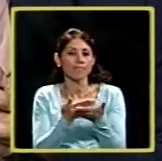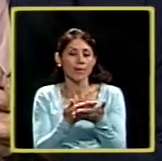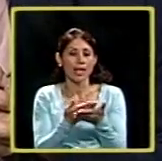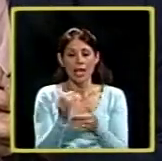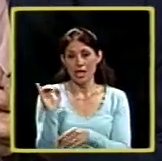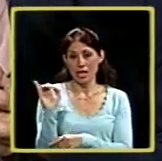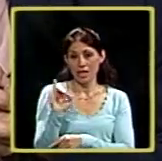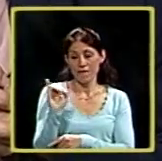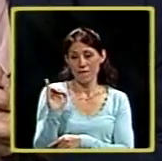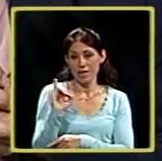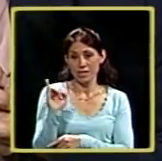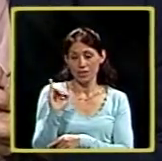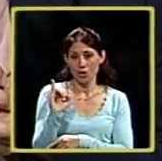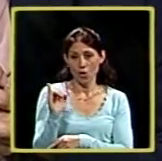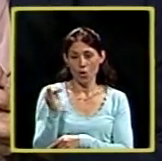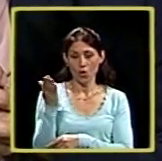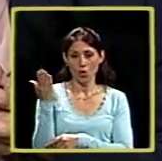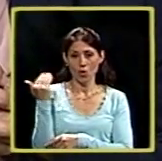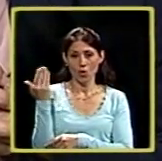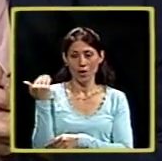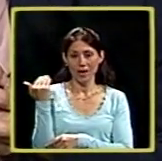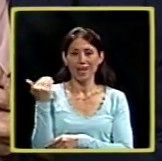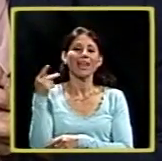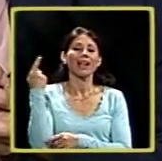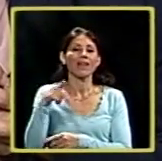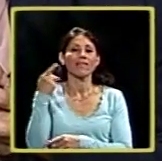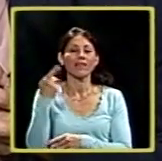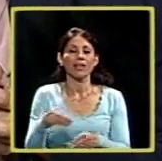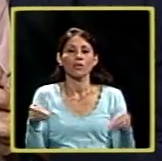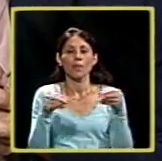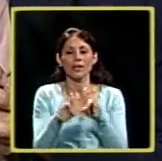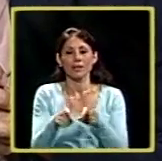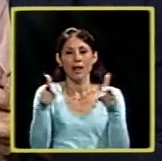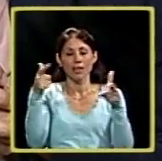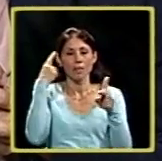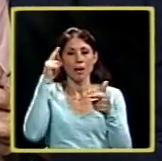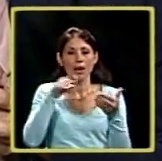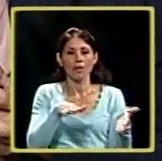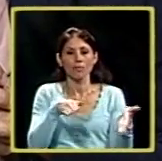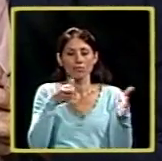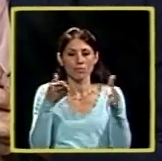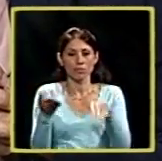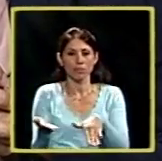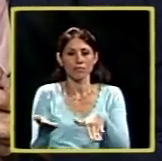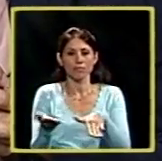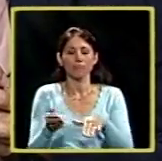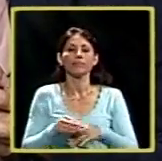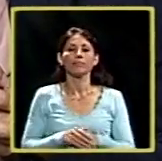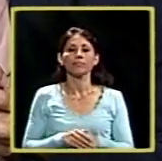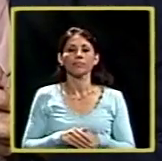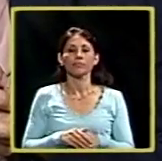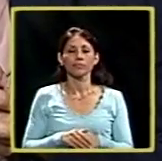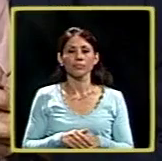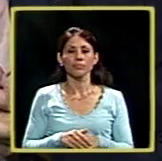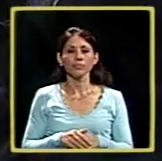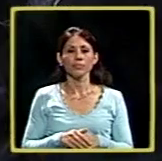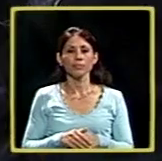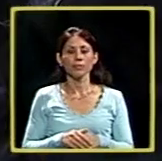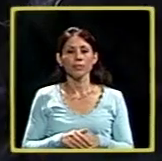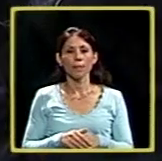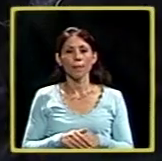civil, en aquel momento la infección era el riesgo mayor que tenía el soldado que estaba en el campo de